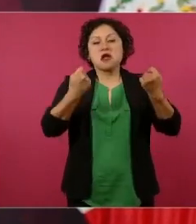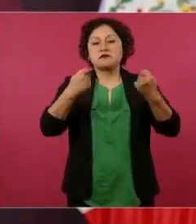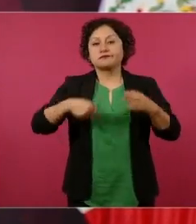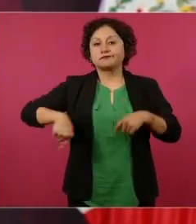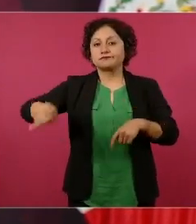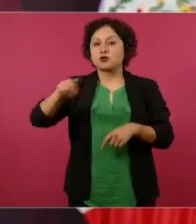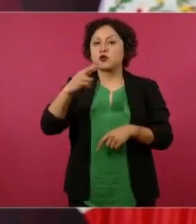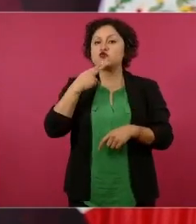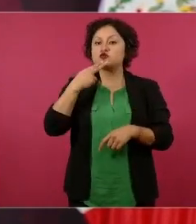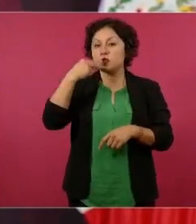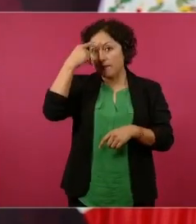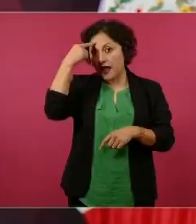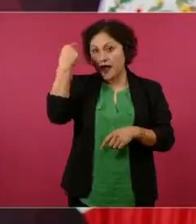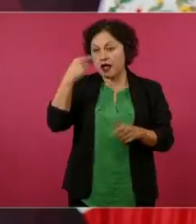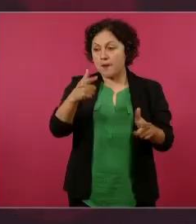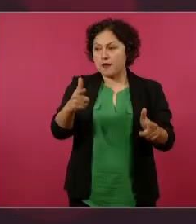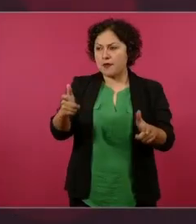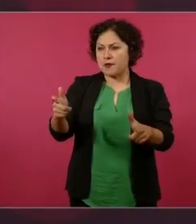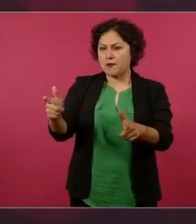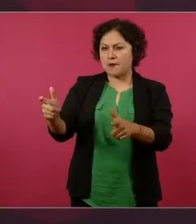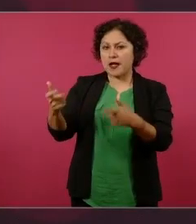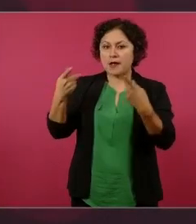mexicanos y estadounidenses.